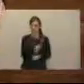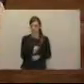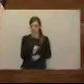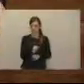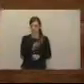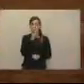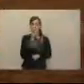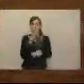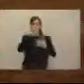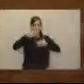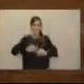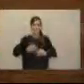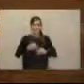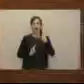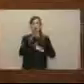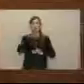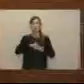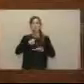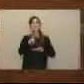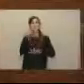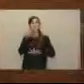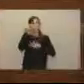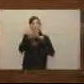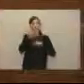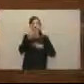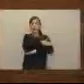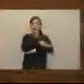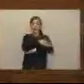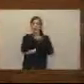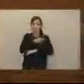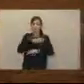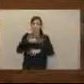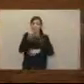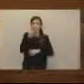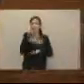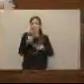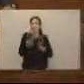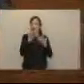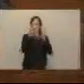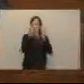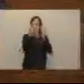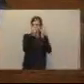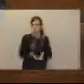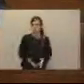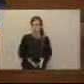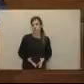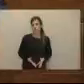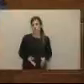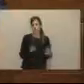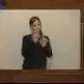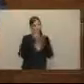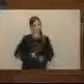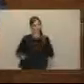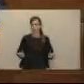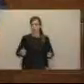sinceramente, a veces tengo la impresión de que a este Gobierno solo le interesan los números. Y no es así. Tanto en la